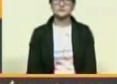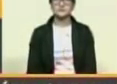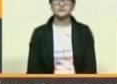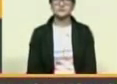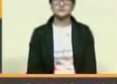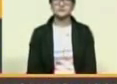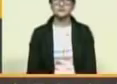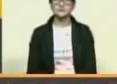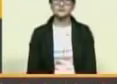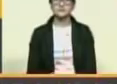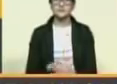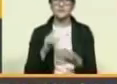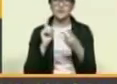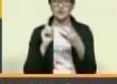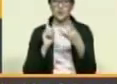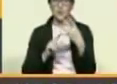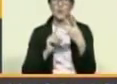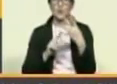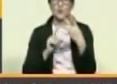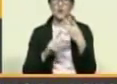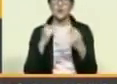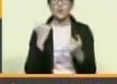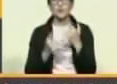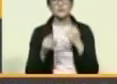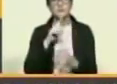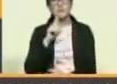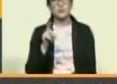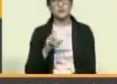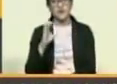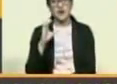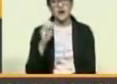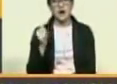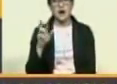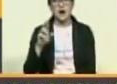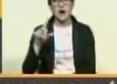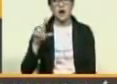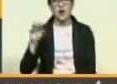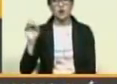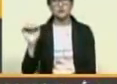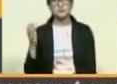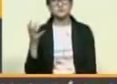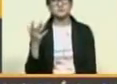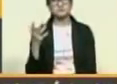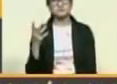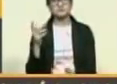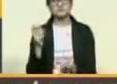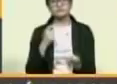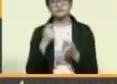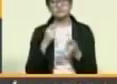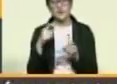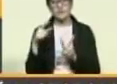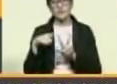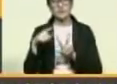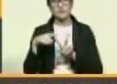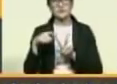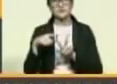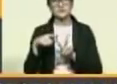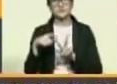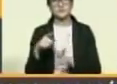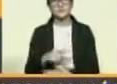La cuarta y última pregunta la realiza el colega Carlos Rebete por Venezolana de Televisión.